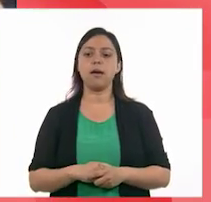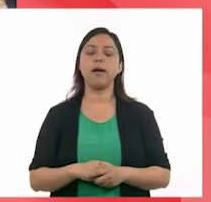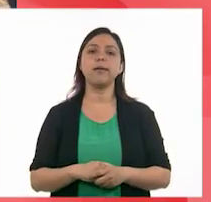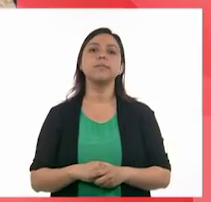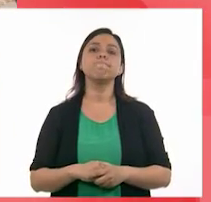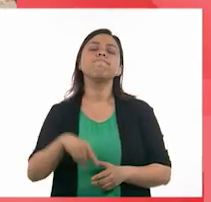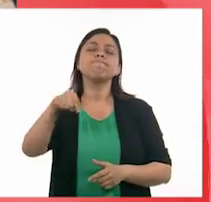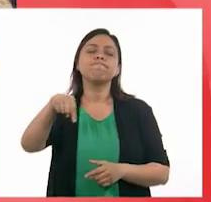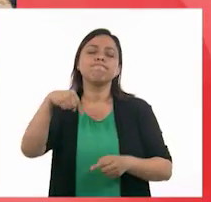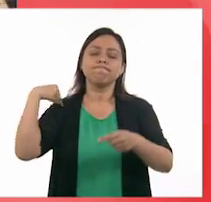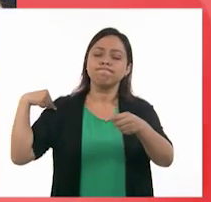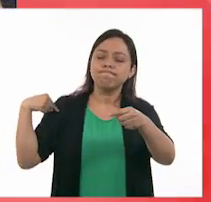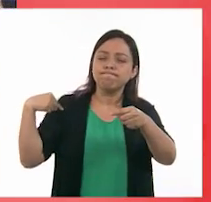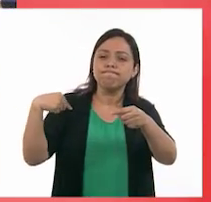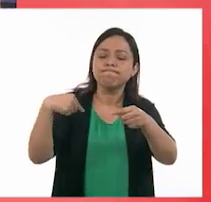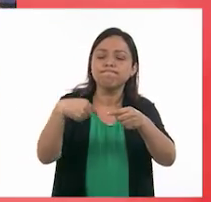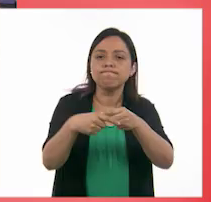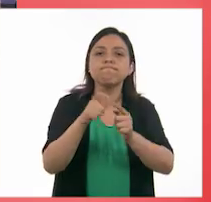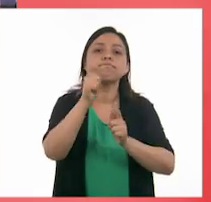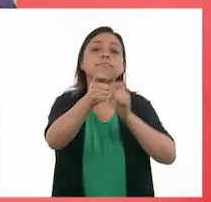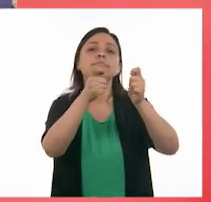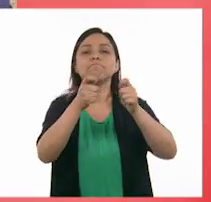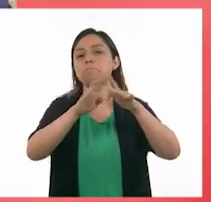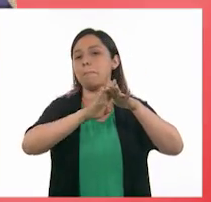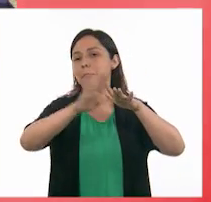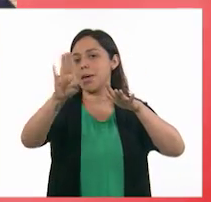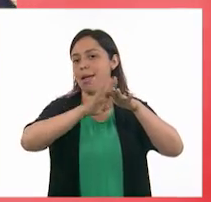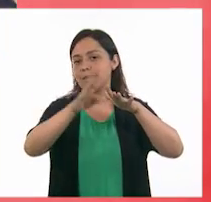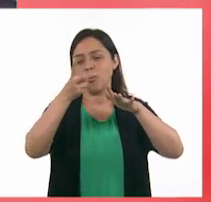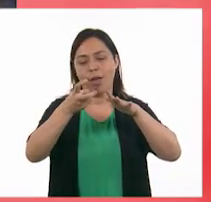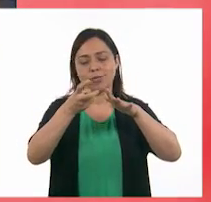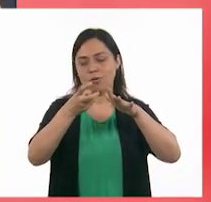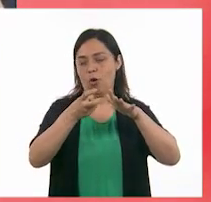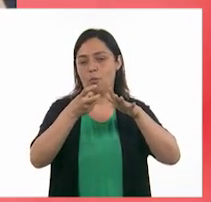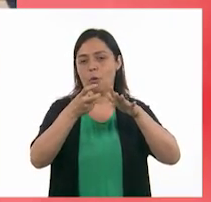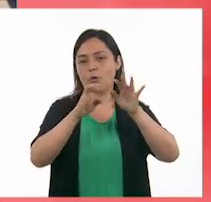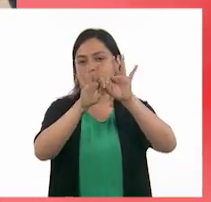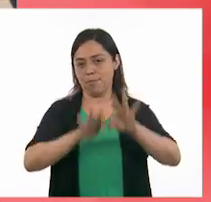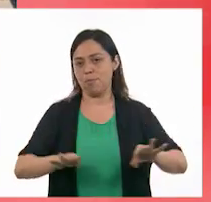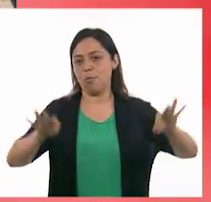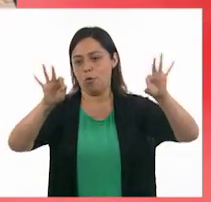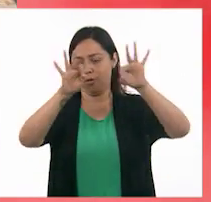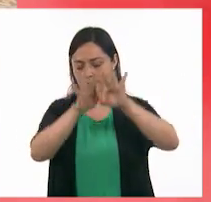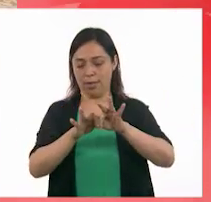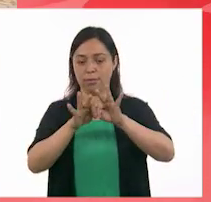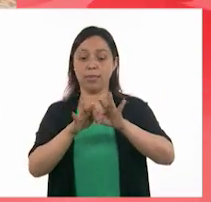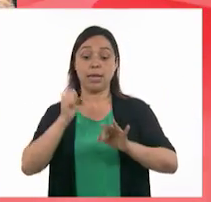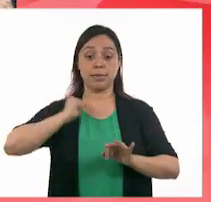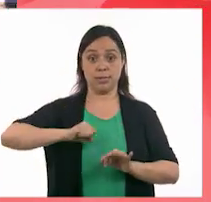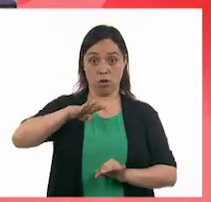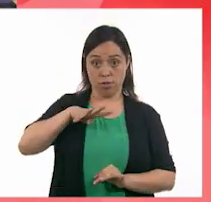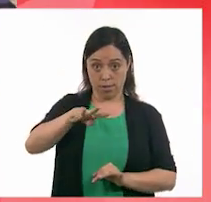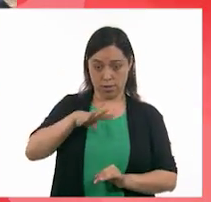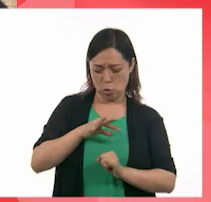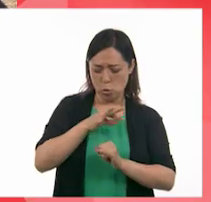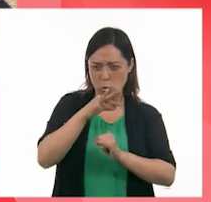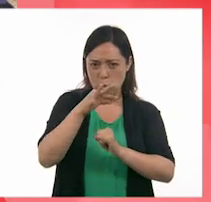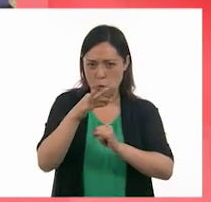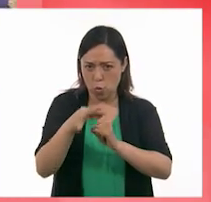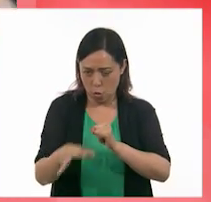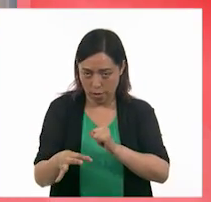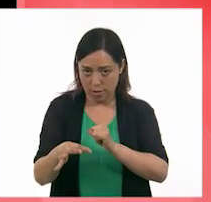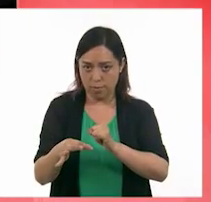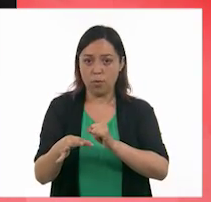Tijuana a lo largo de su historia se ha caracterizado por la migración. Muy rápidamente, desde finales del siglo XIX, a